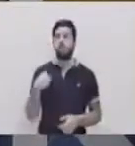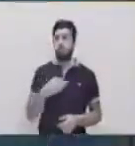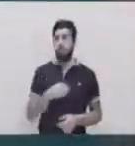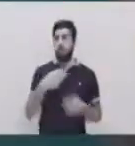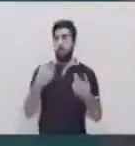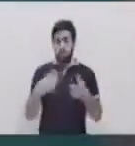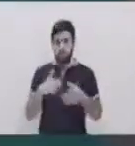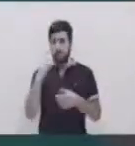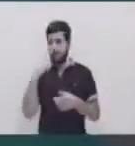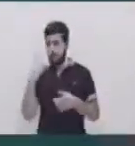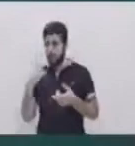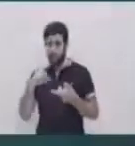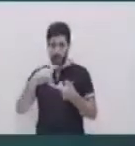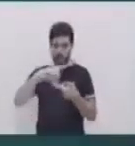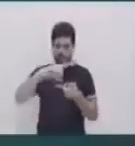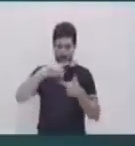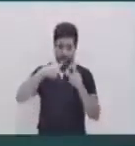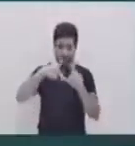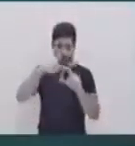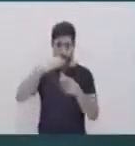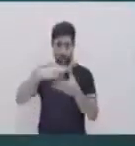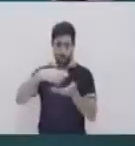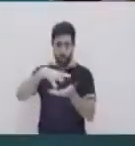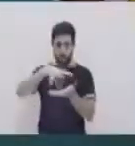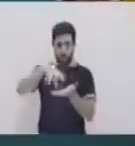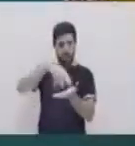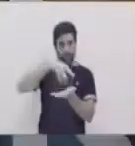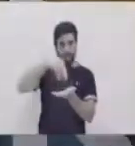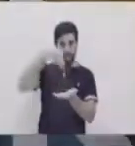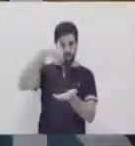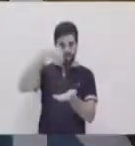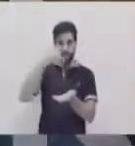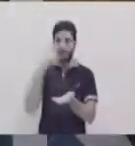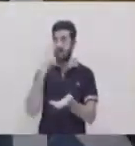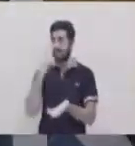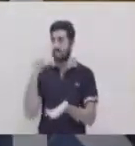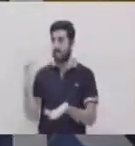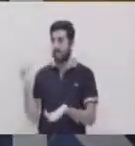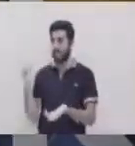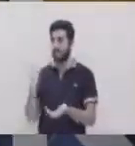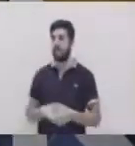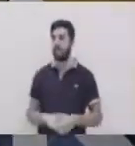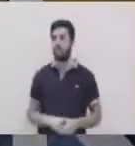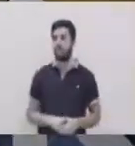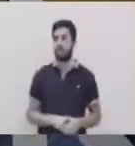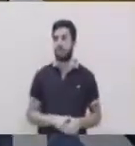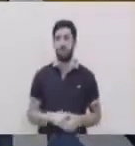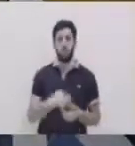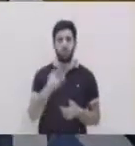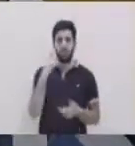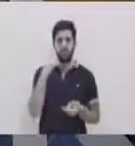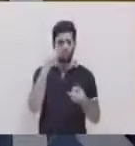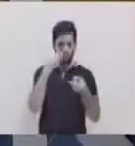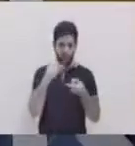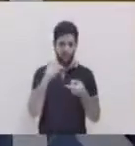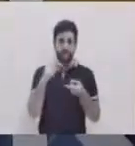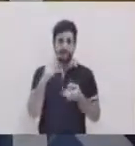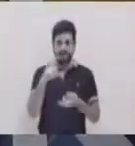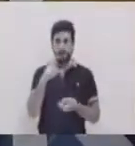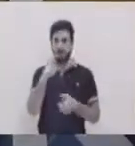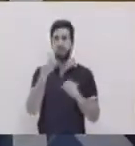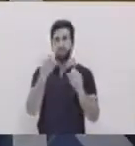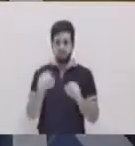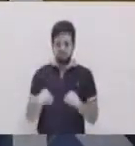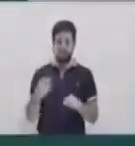para que nos quede nuestro primer como cono, un cono de helado. ¿Sí? Sí. Tenemos nuestro primer cono. Y entonces